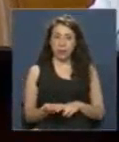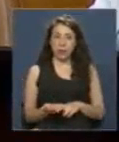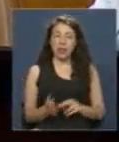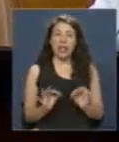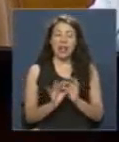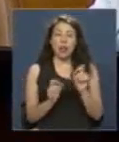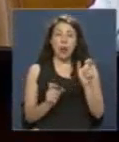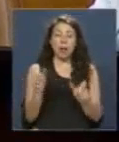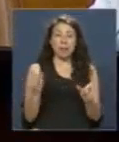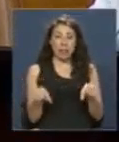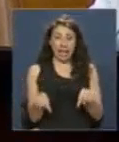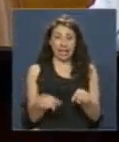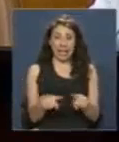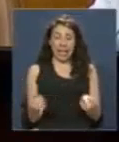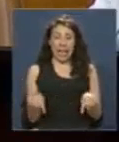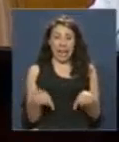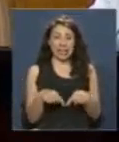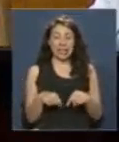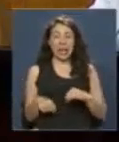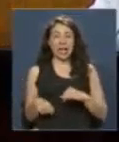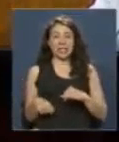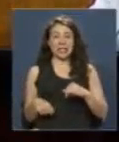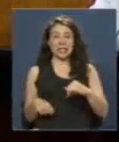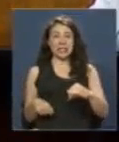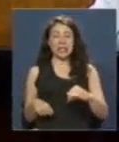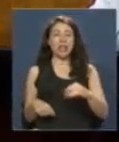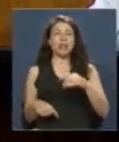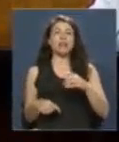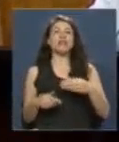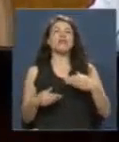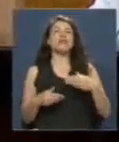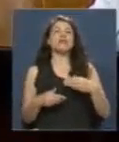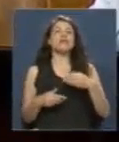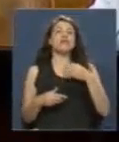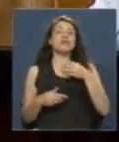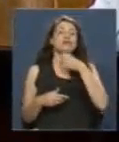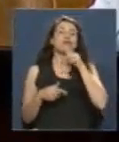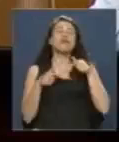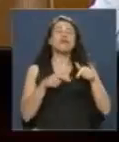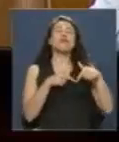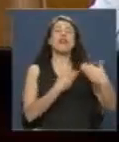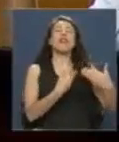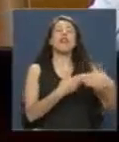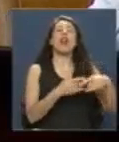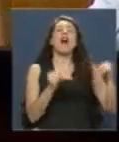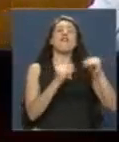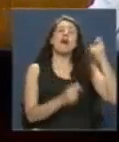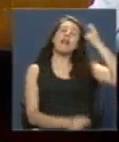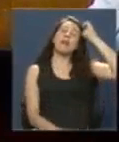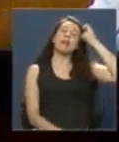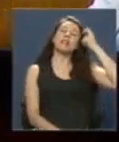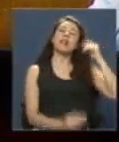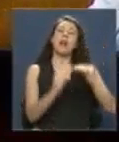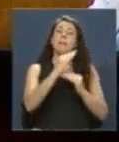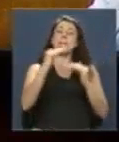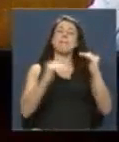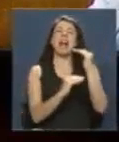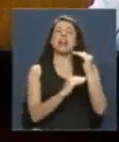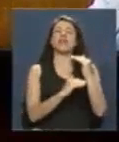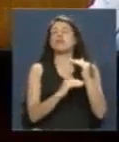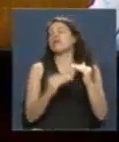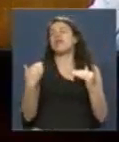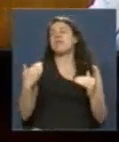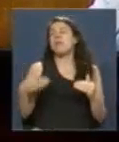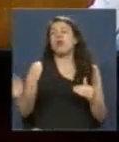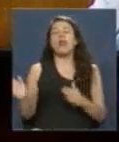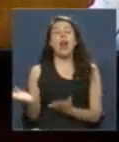en esta Cámara que continúe privilegiando sus prejuicios ideológicos por sobre el interés y